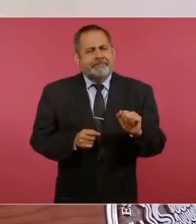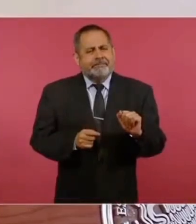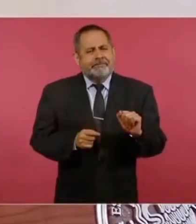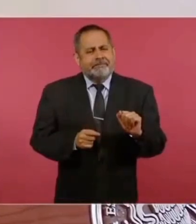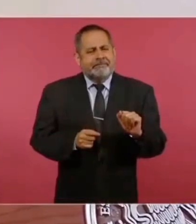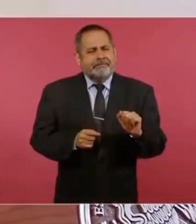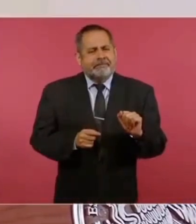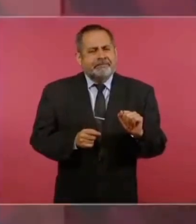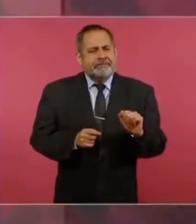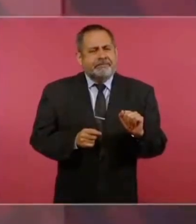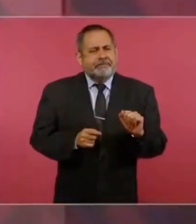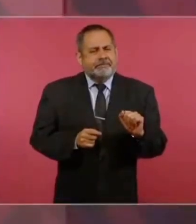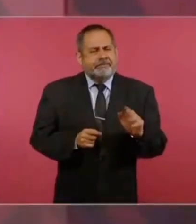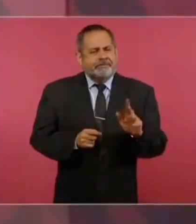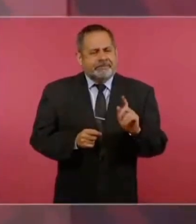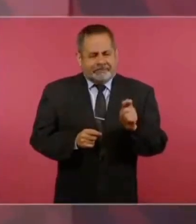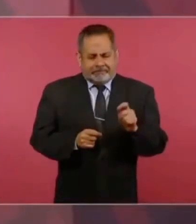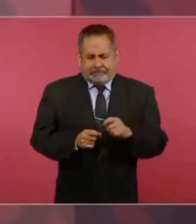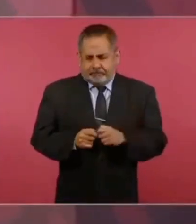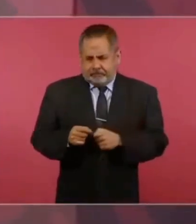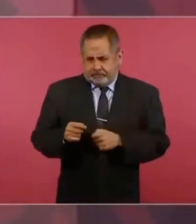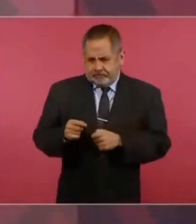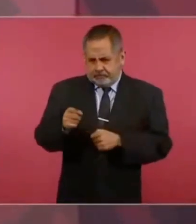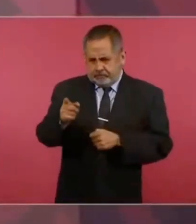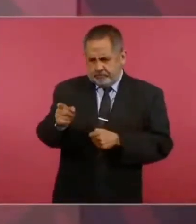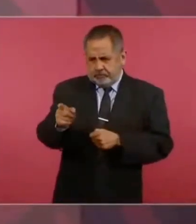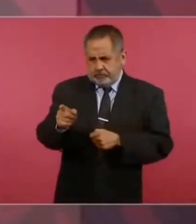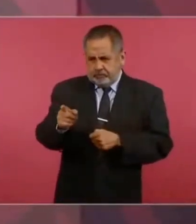el que te compra el voto,